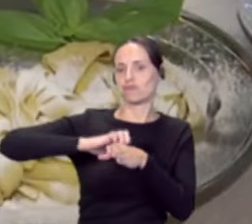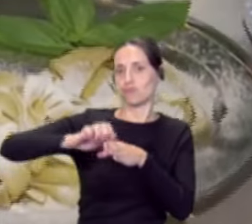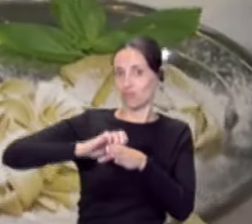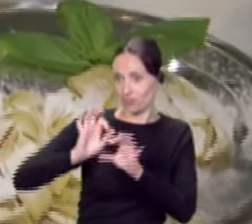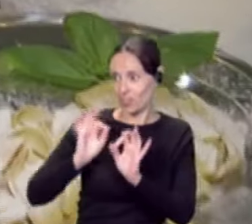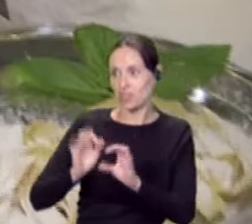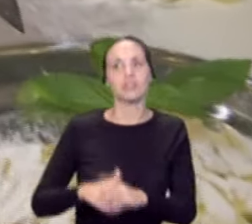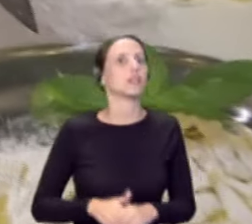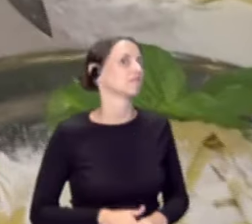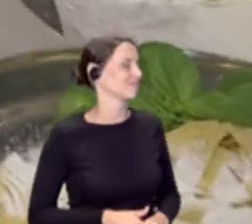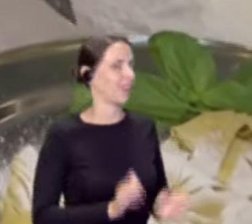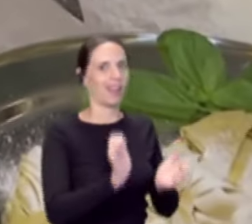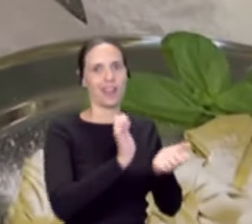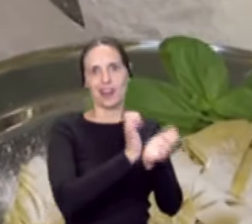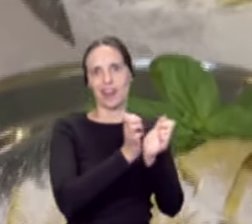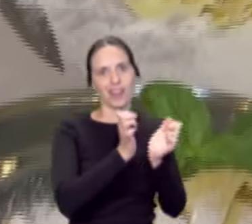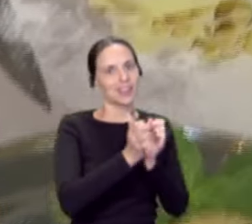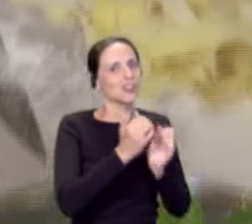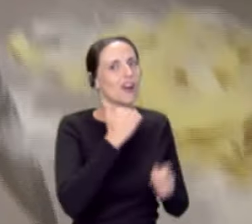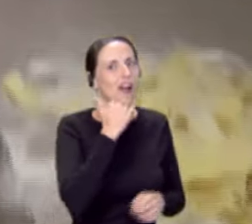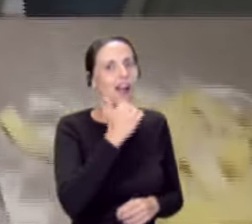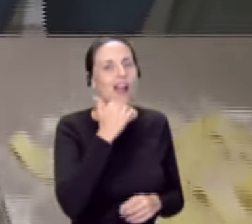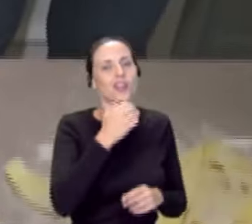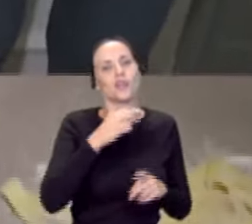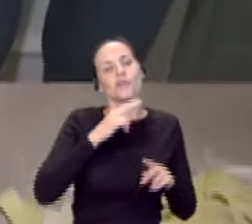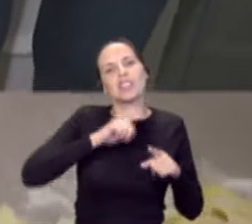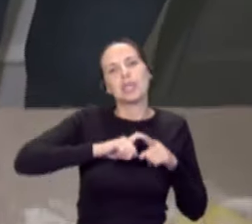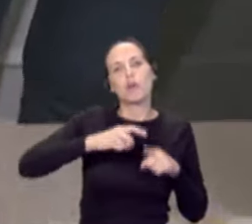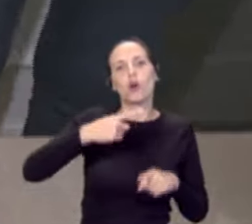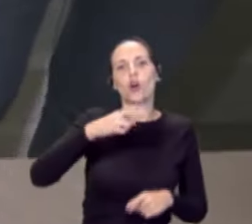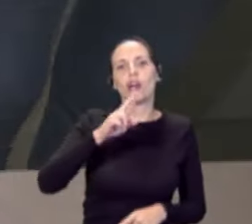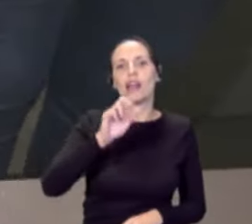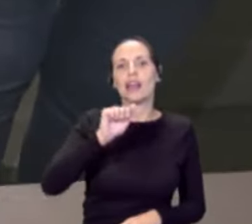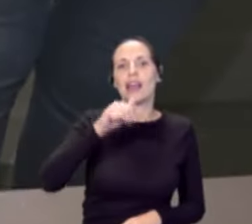queso primordial, un poquito de grana padano, la verdad que no le viene